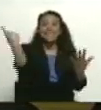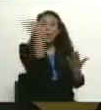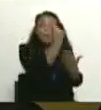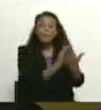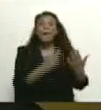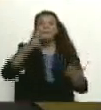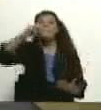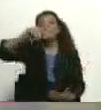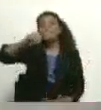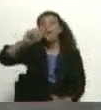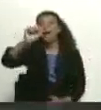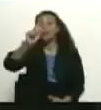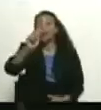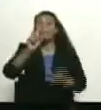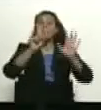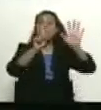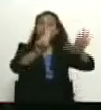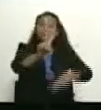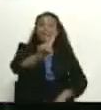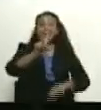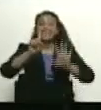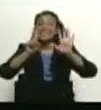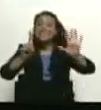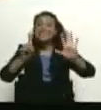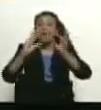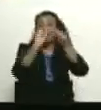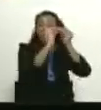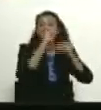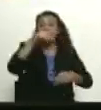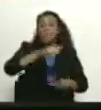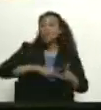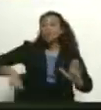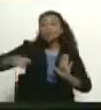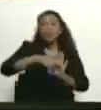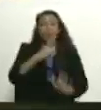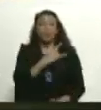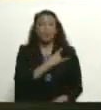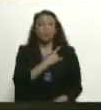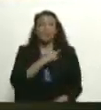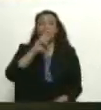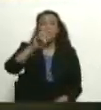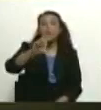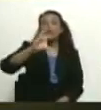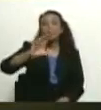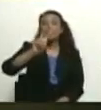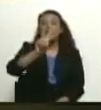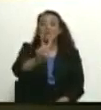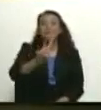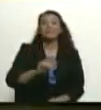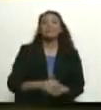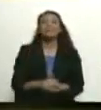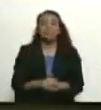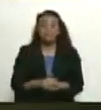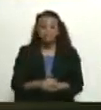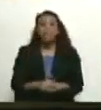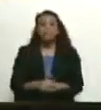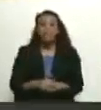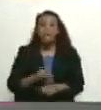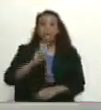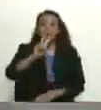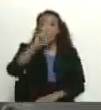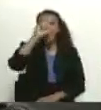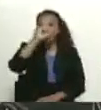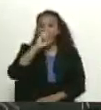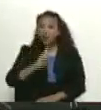Mateo Manaure, uno de los 26 que Mateo Manaure hizo aquí en la Universidad Central de Venezuela. Llevamos acá